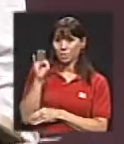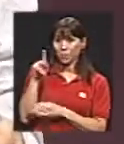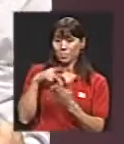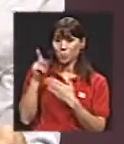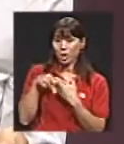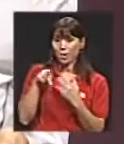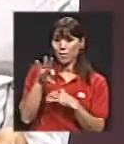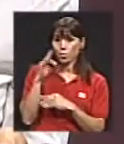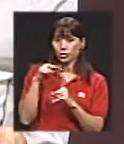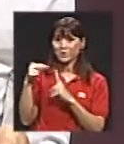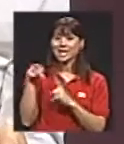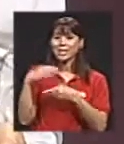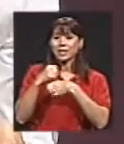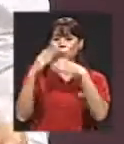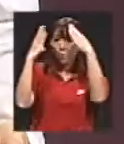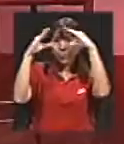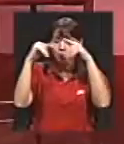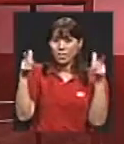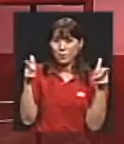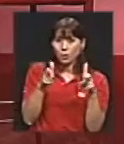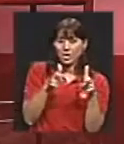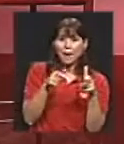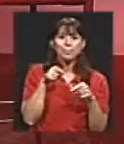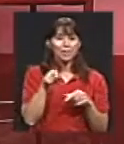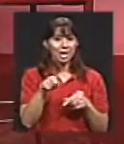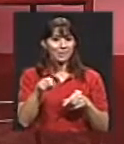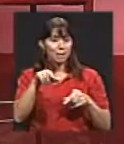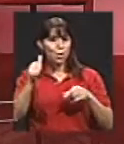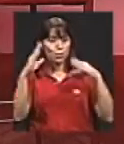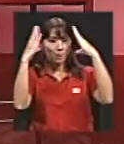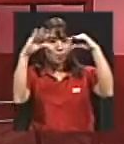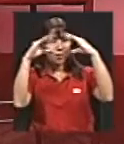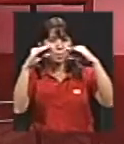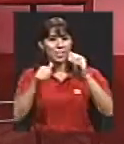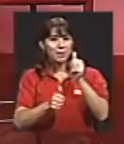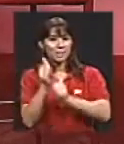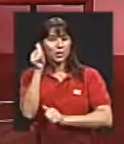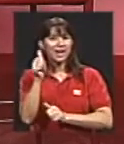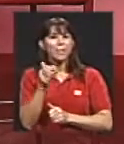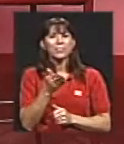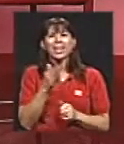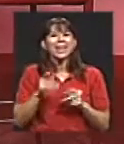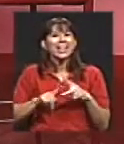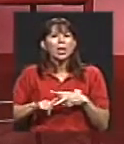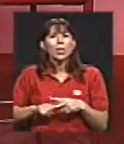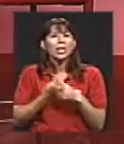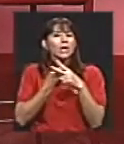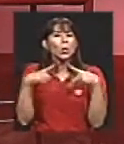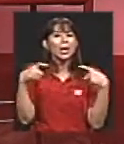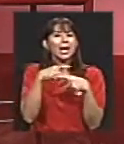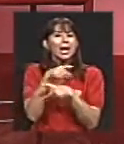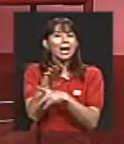vista que elaboró un informe de minoría a ese informe de mayoría de la que originó la crisis en la caja